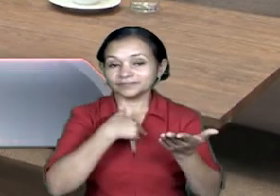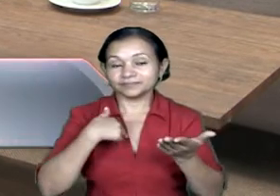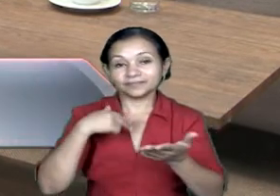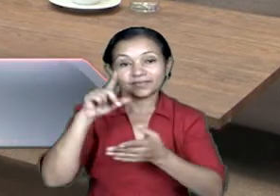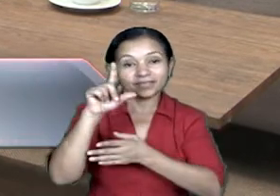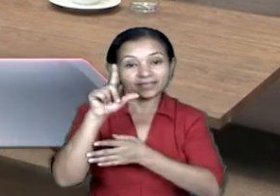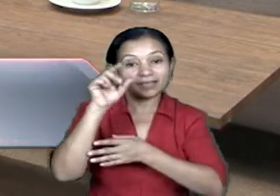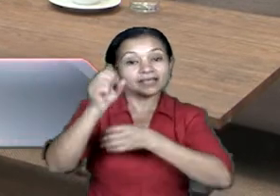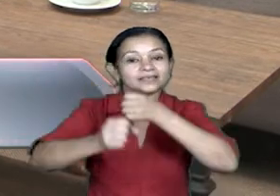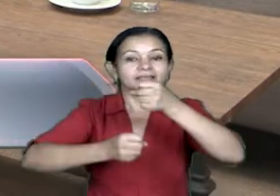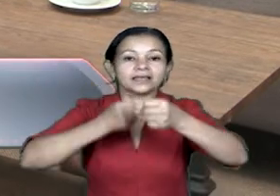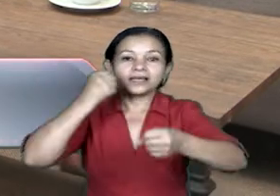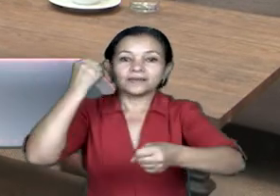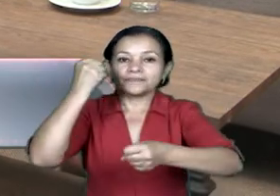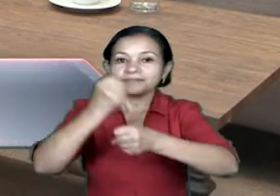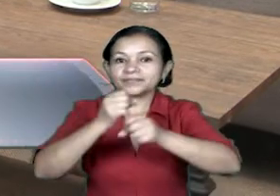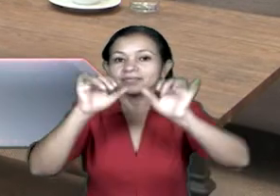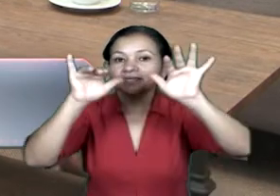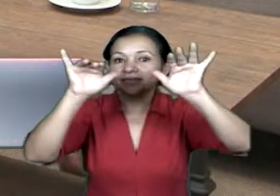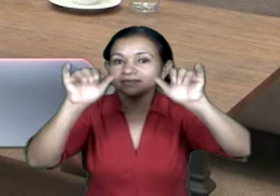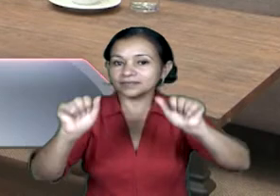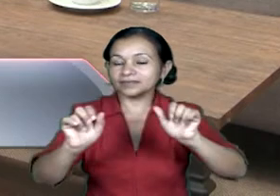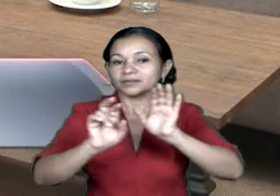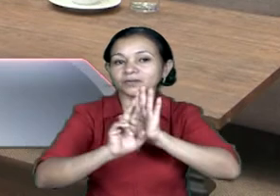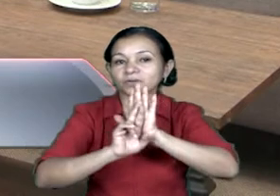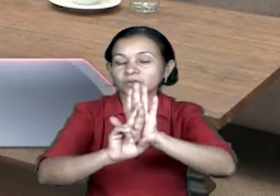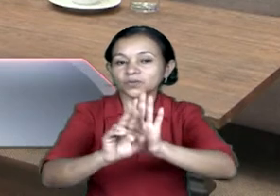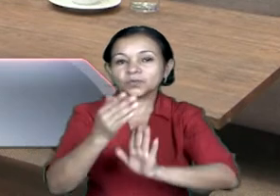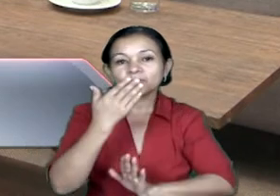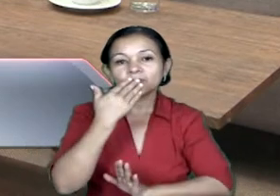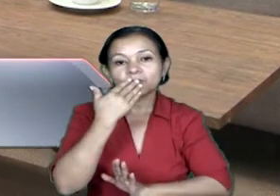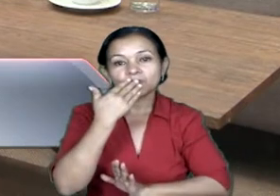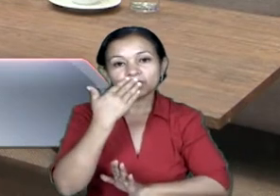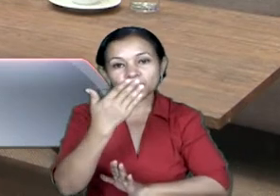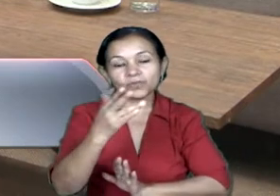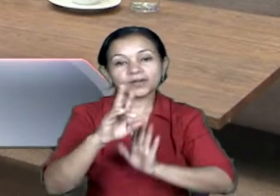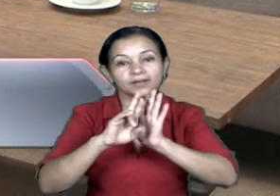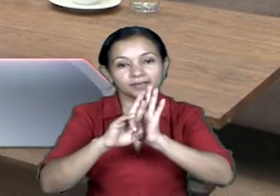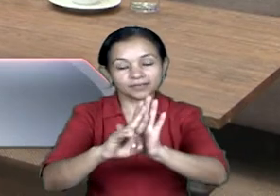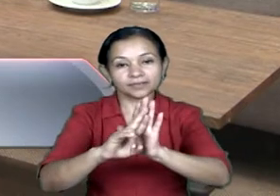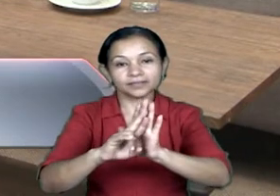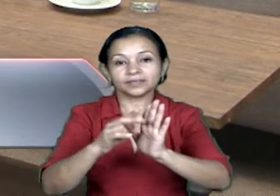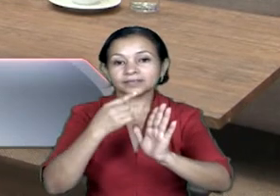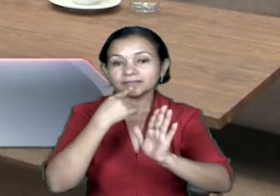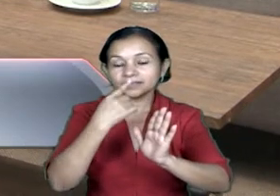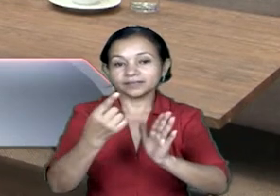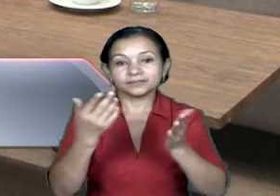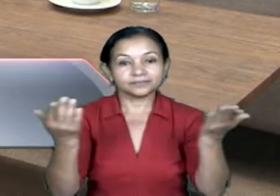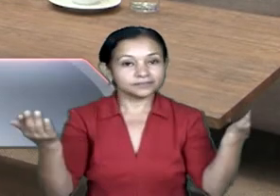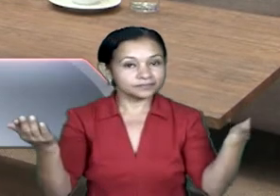años y tiene un resultado excelente. Eso yo creo que cabe